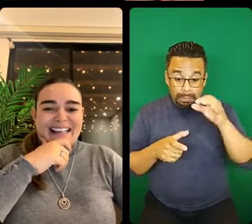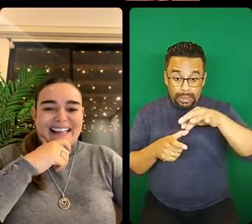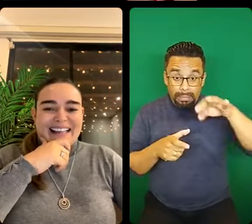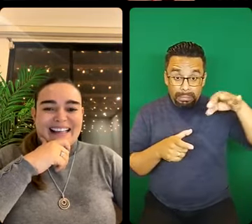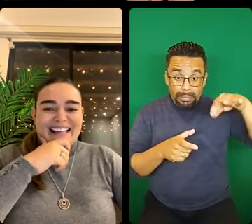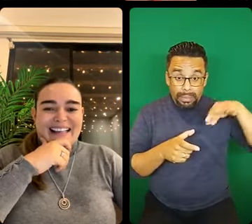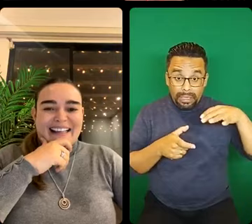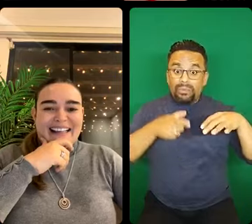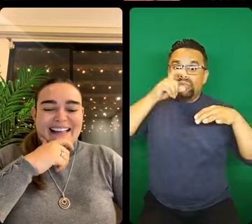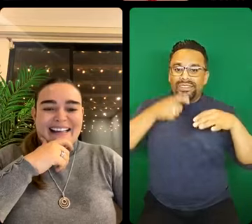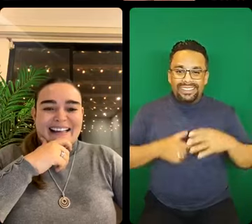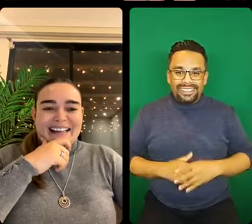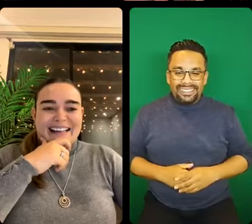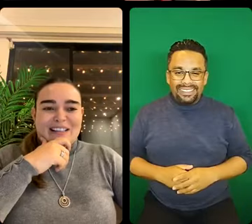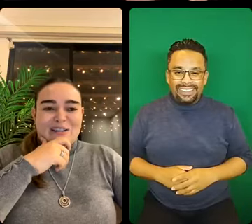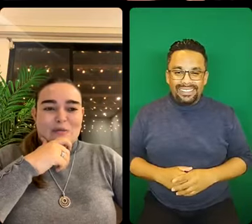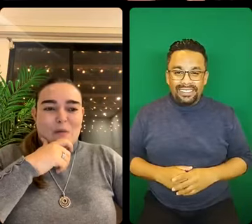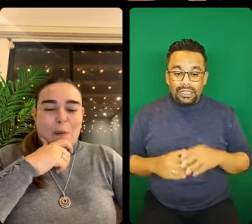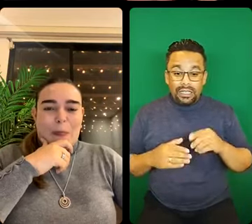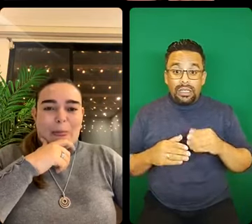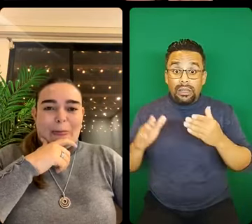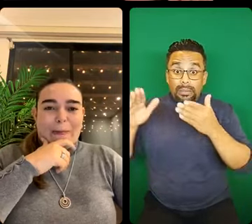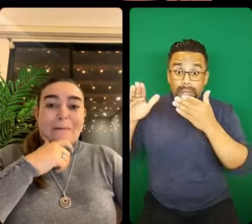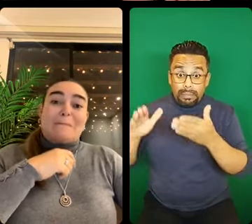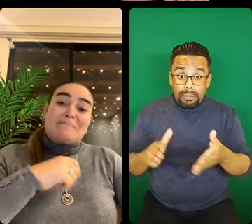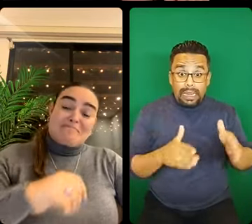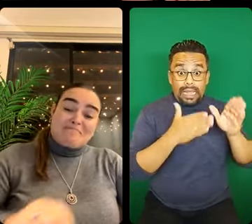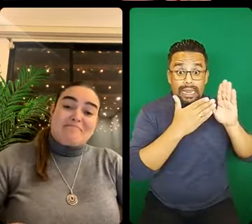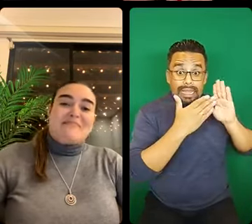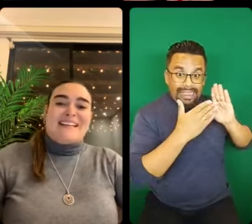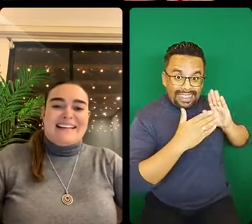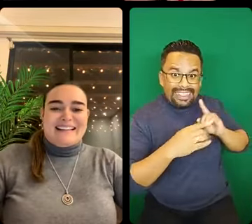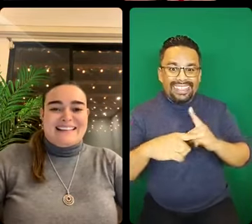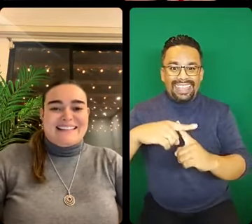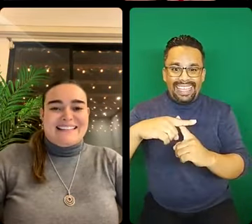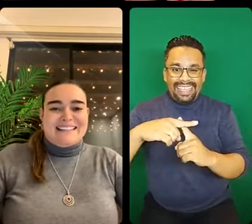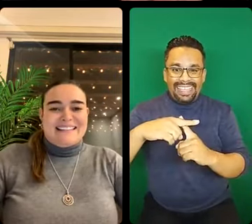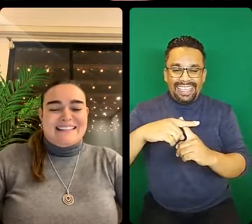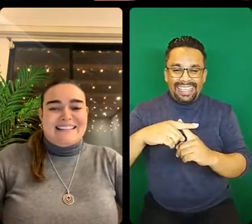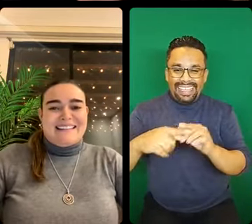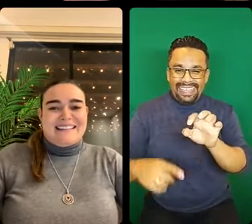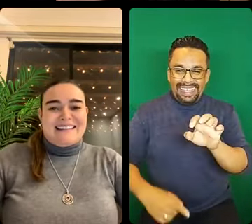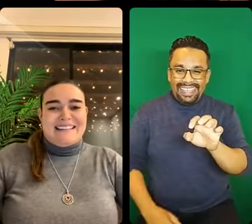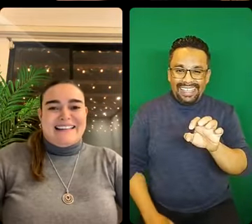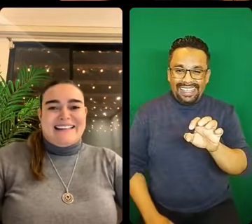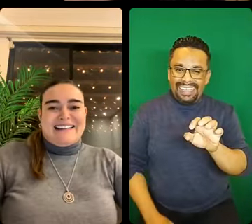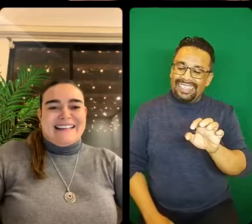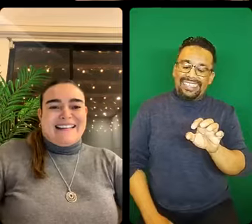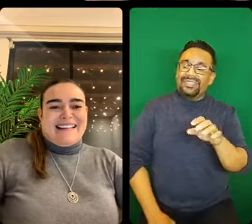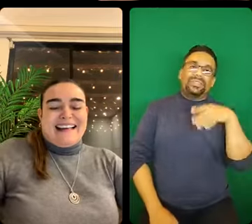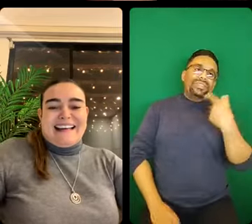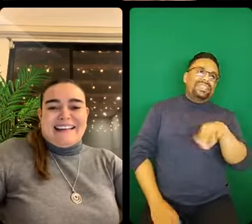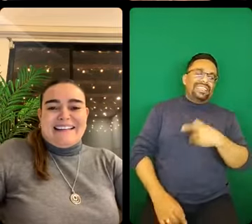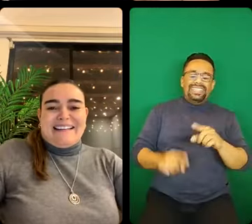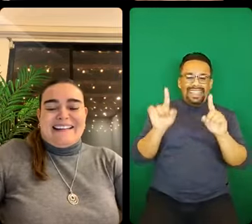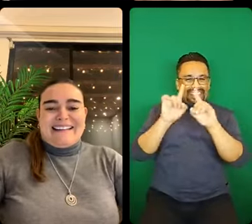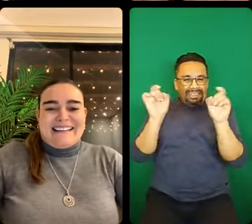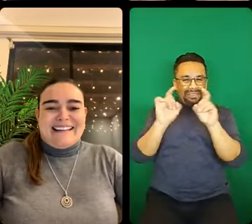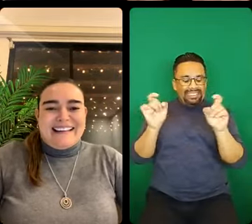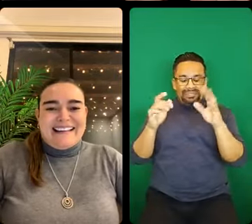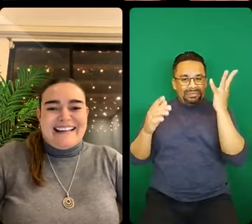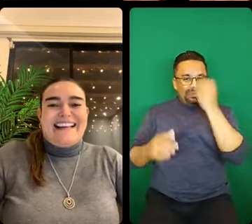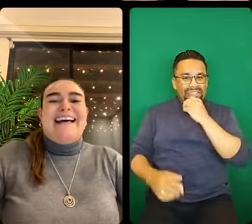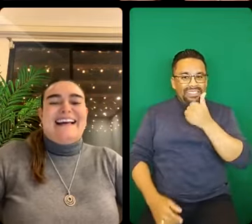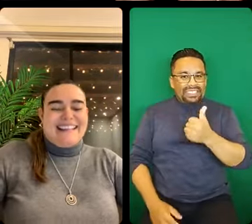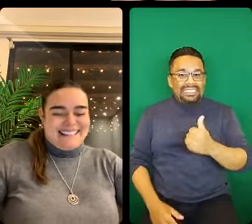Pineda, Planificarte, Viviana Paredes, oiga, estoy fascinada con estos títulos.